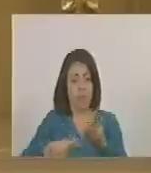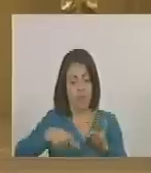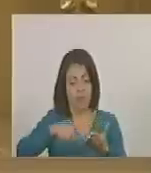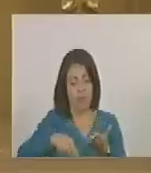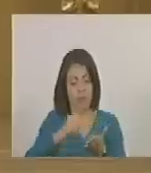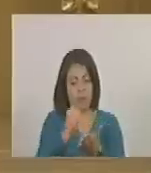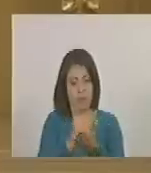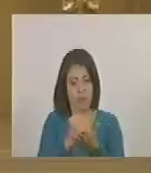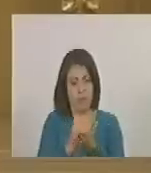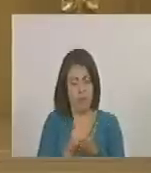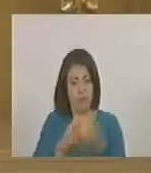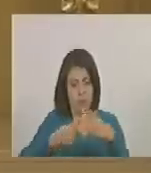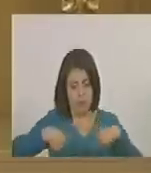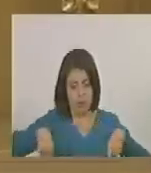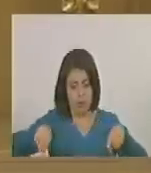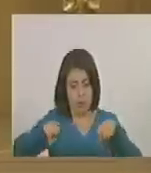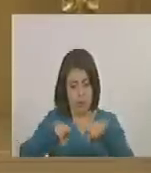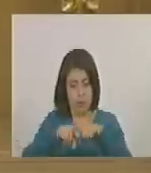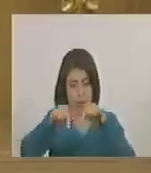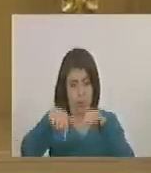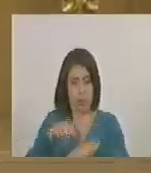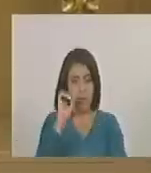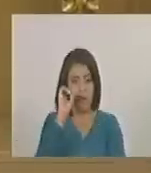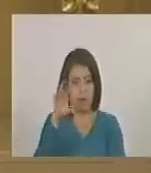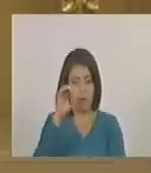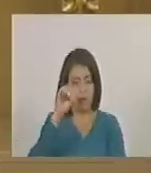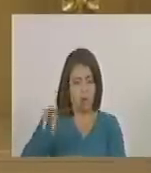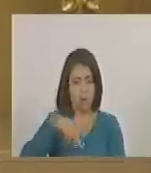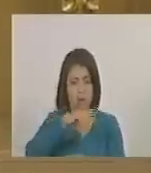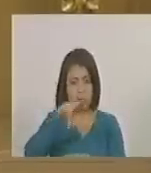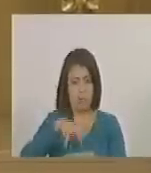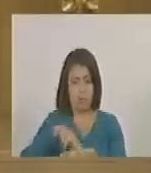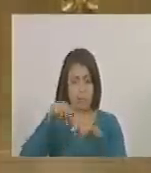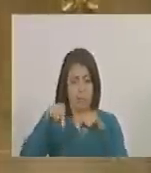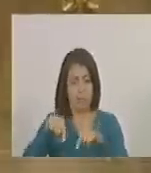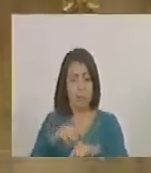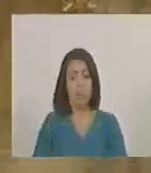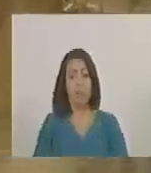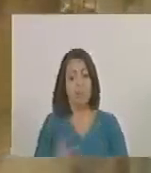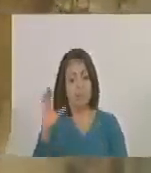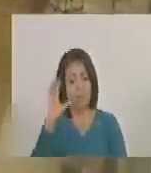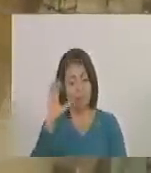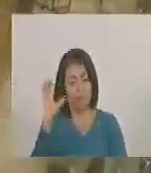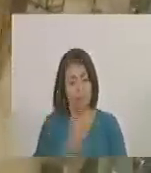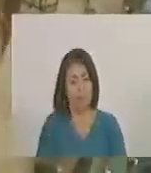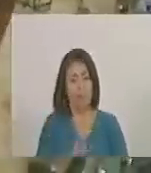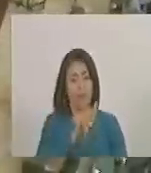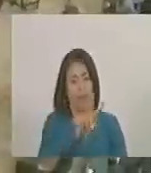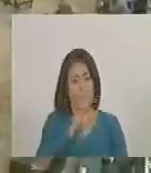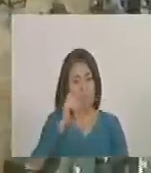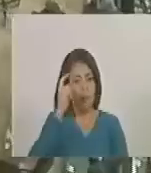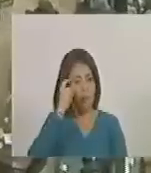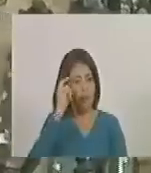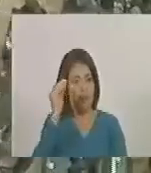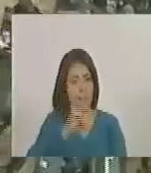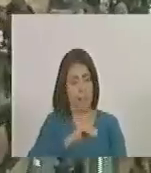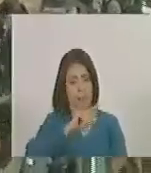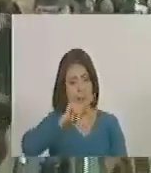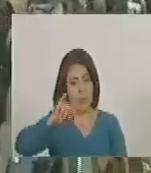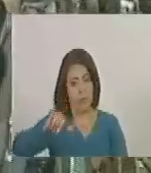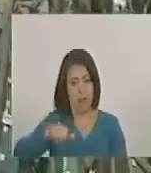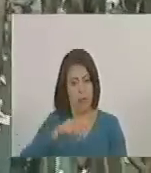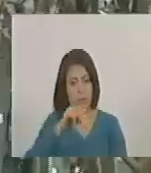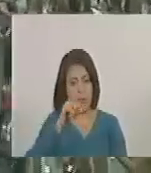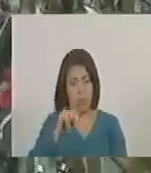y sellado en el Palacio Federal Legislativo, sede de la Asamblea Nacional en Caracas, a los 20 días del mes de junio